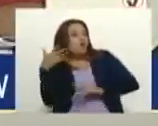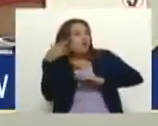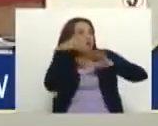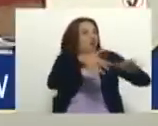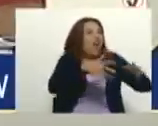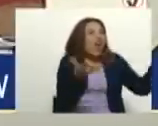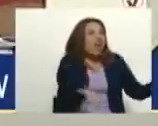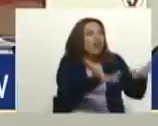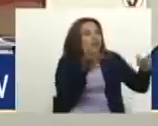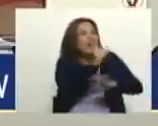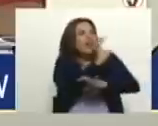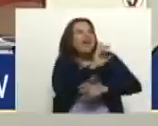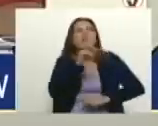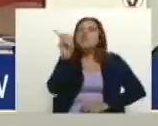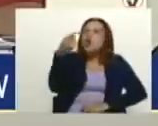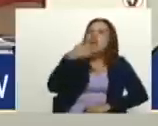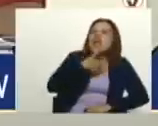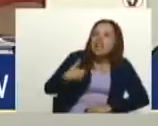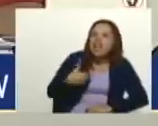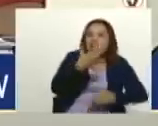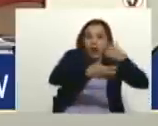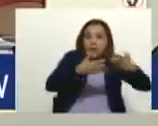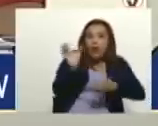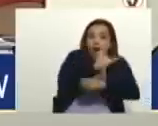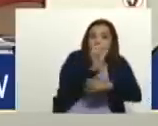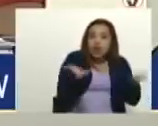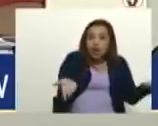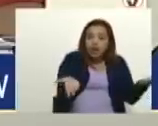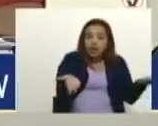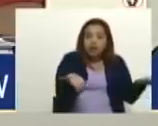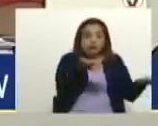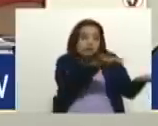Dijo uno de ellos, ¿qué quieren? Que quememos Caracas.